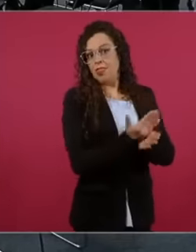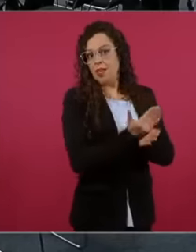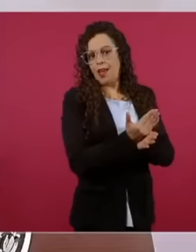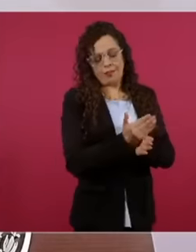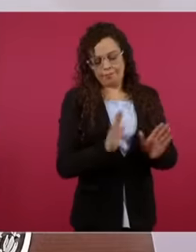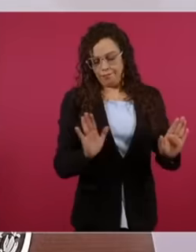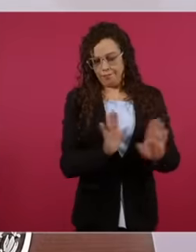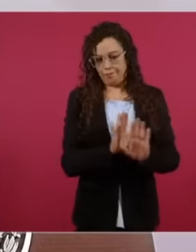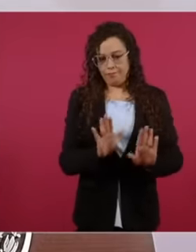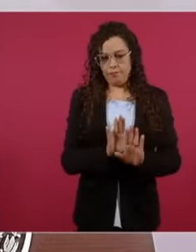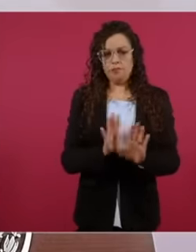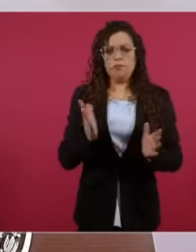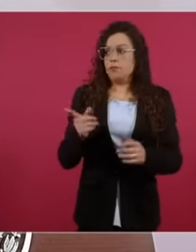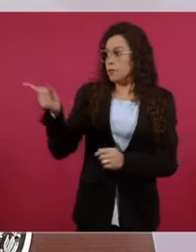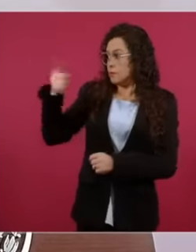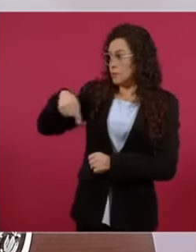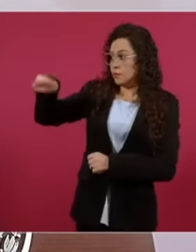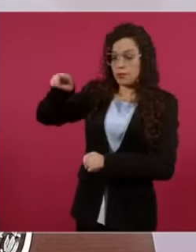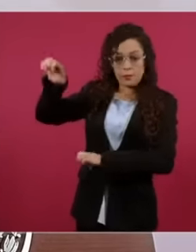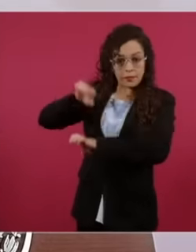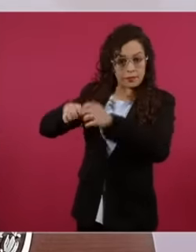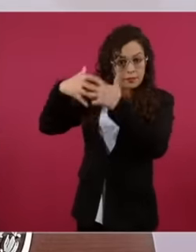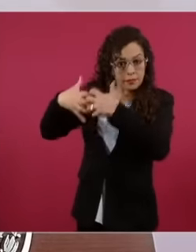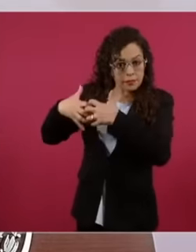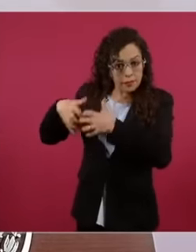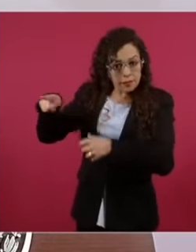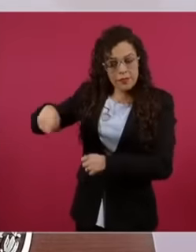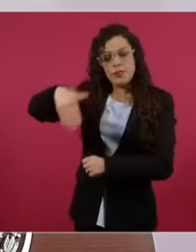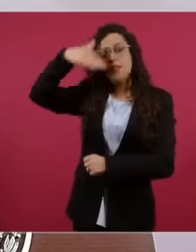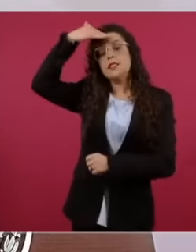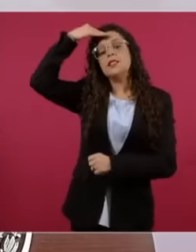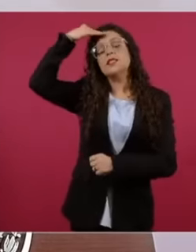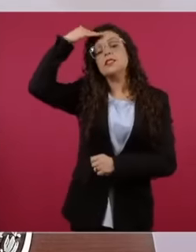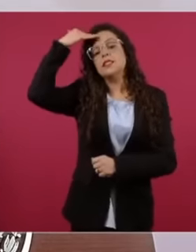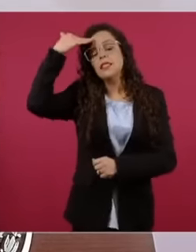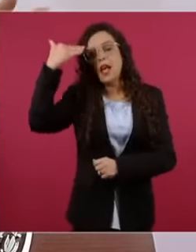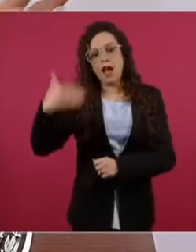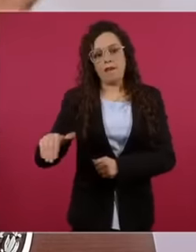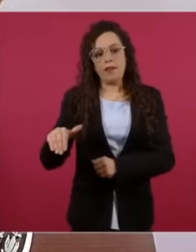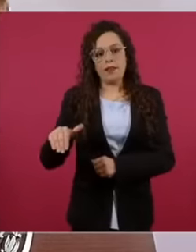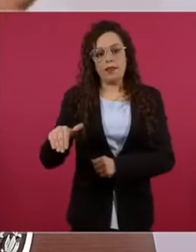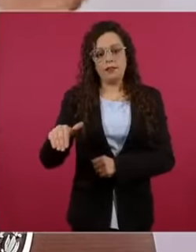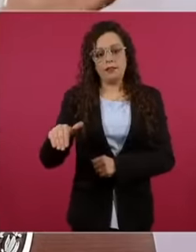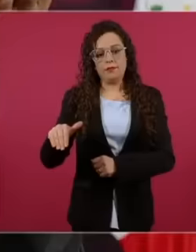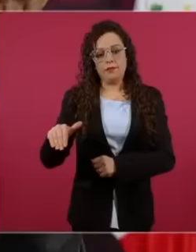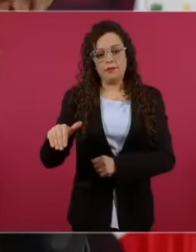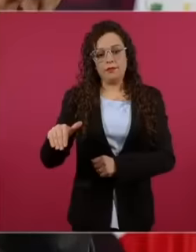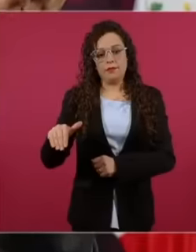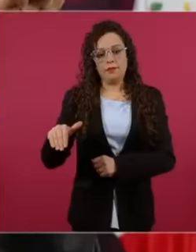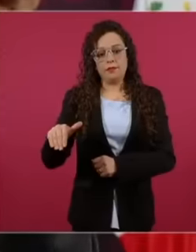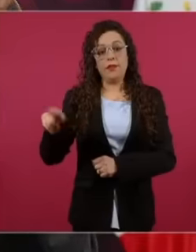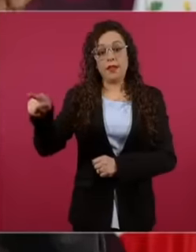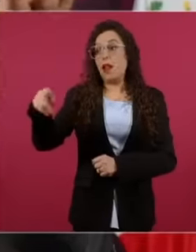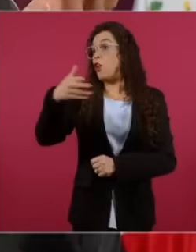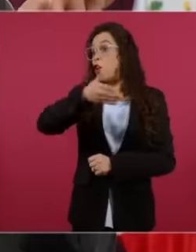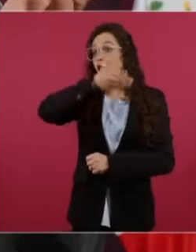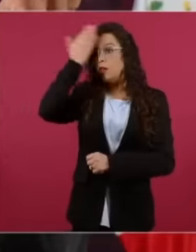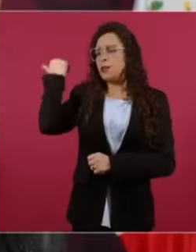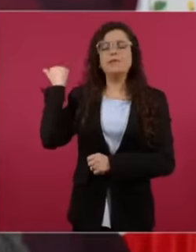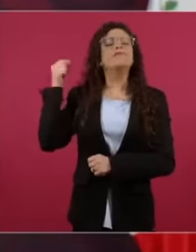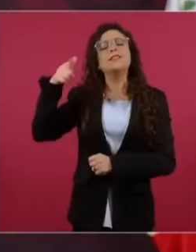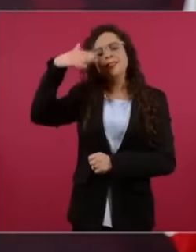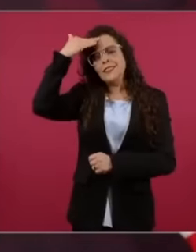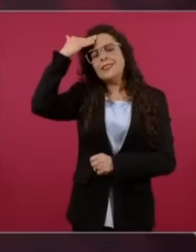pues ellos saben, nada más que no estén pensando, porque es que antes el Poder